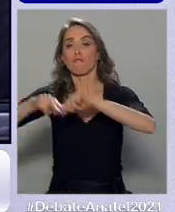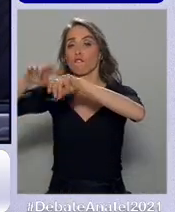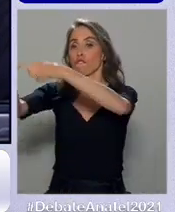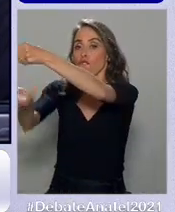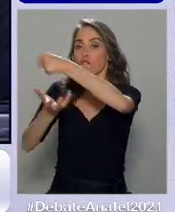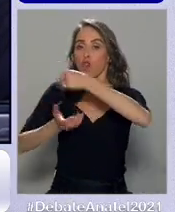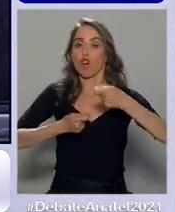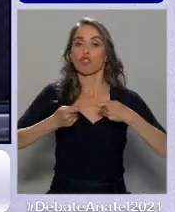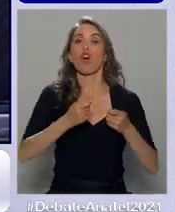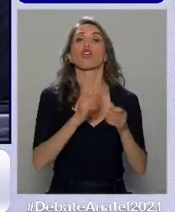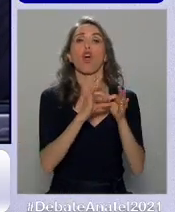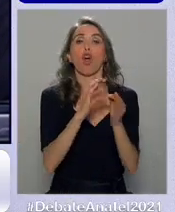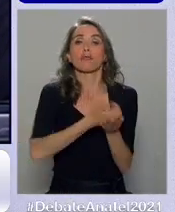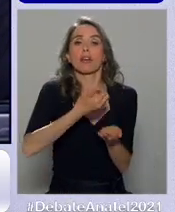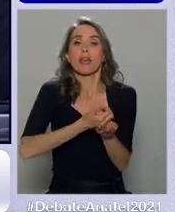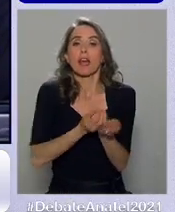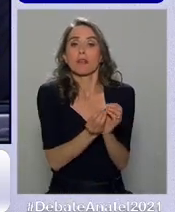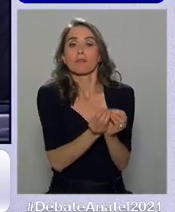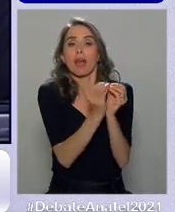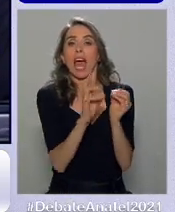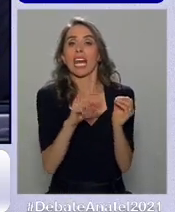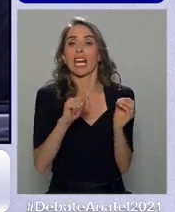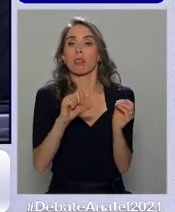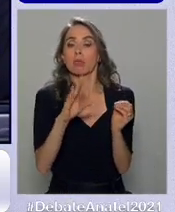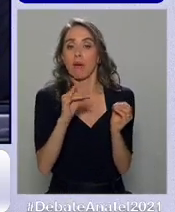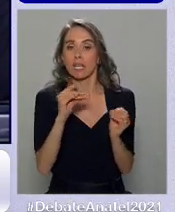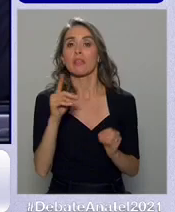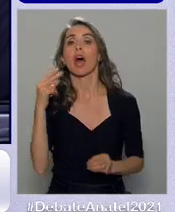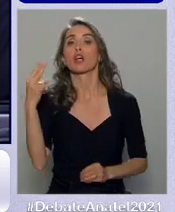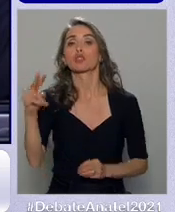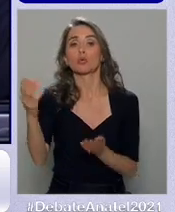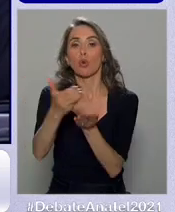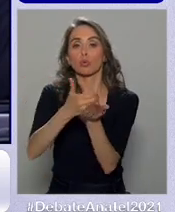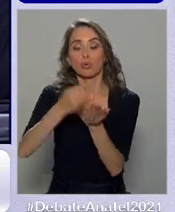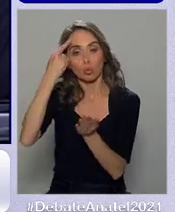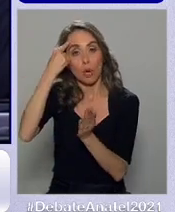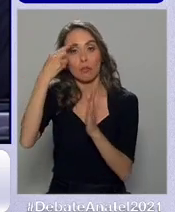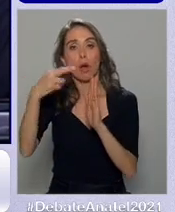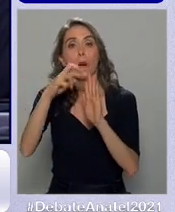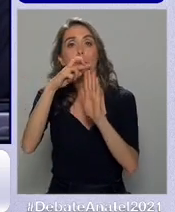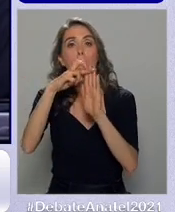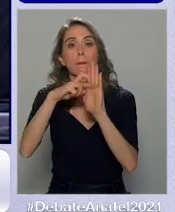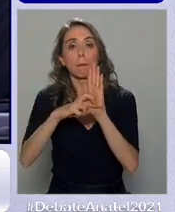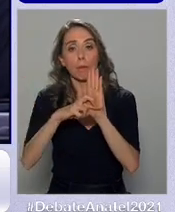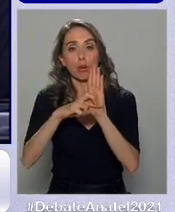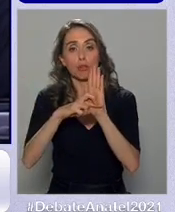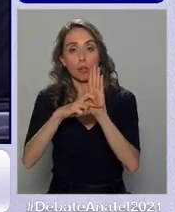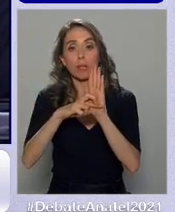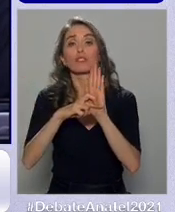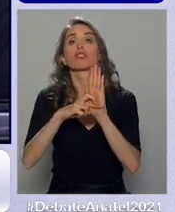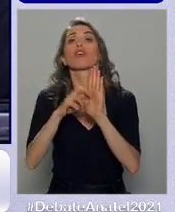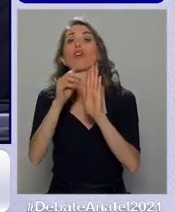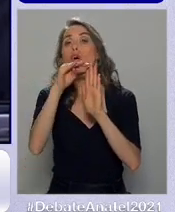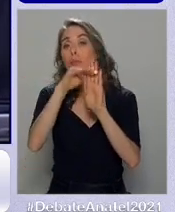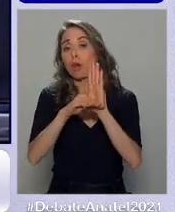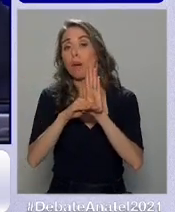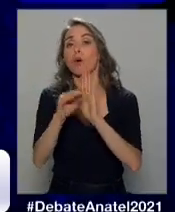conocemos. ¿Cuánto de su salario piensa usted en su proyecto cobrarle a las personas que lo están